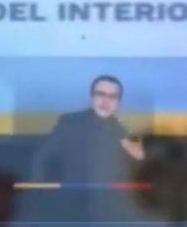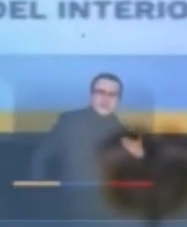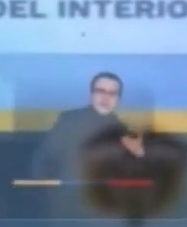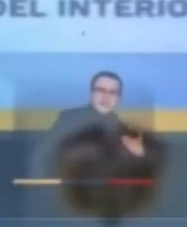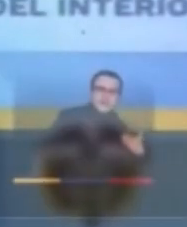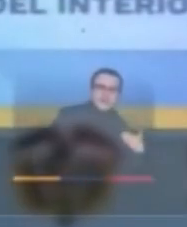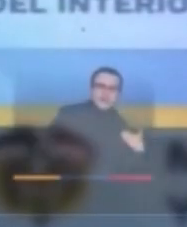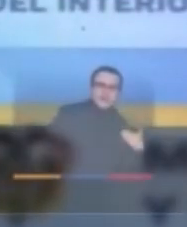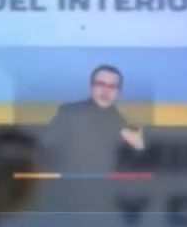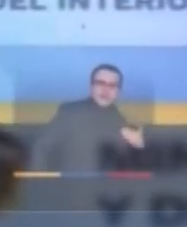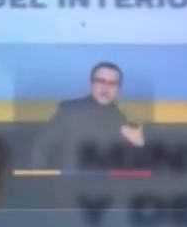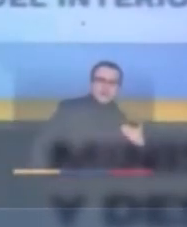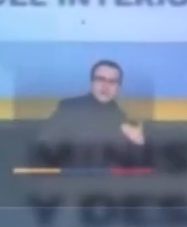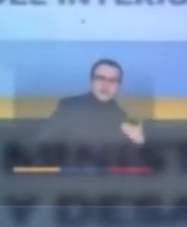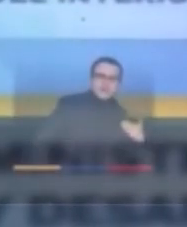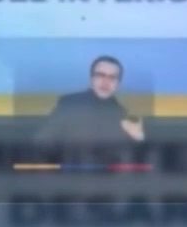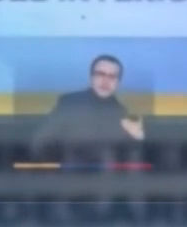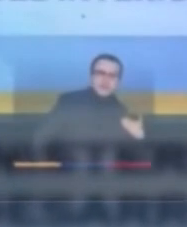reforma laboral.